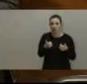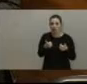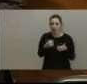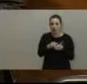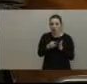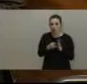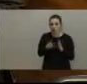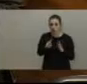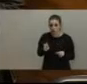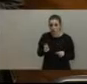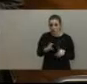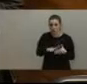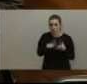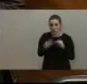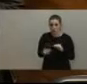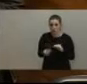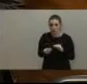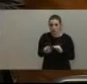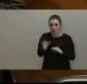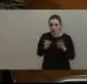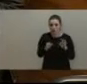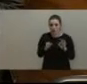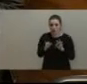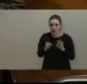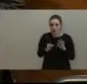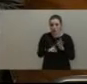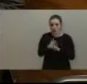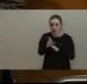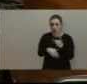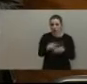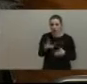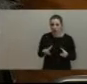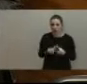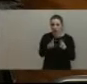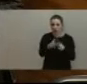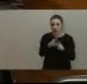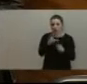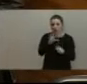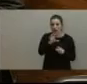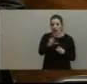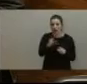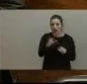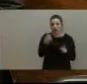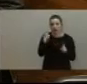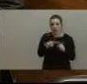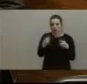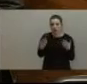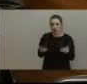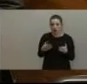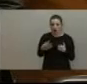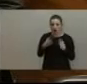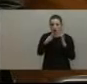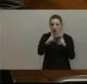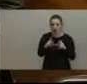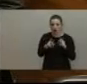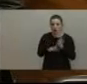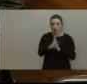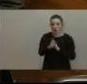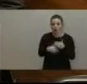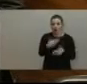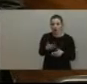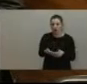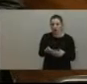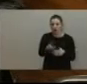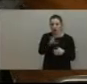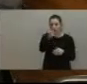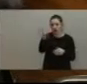proyecto adaptado de índice de progreso social regional, que tiene como objeto medir el progreso de cada